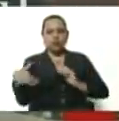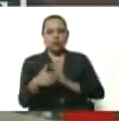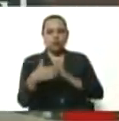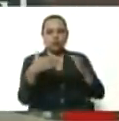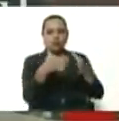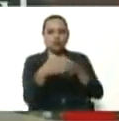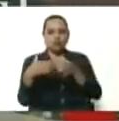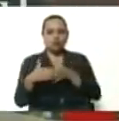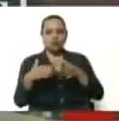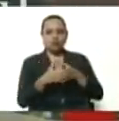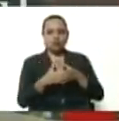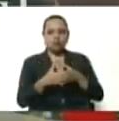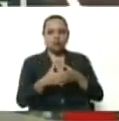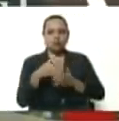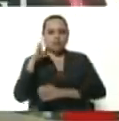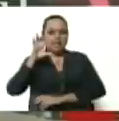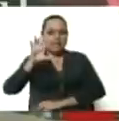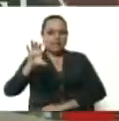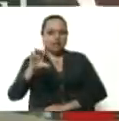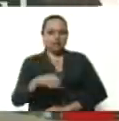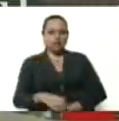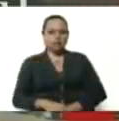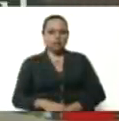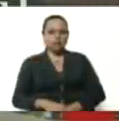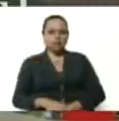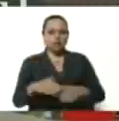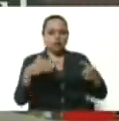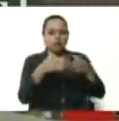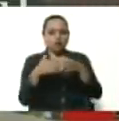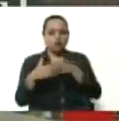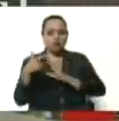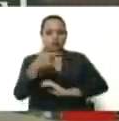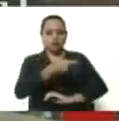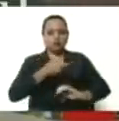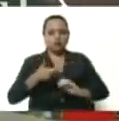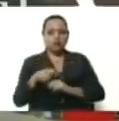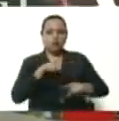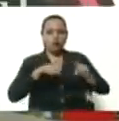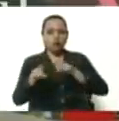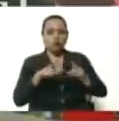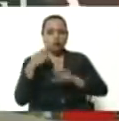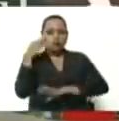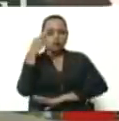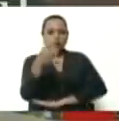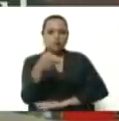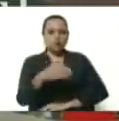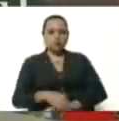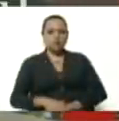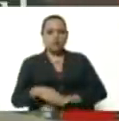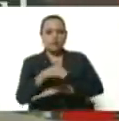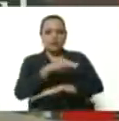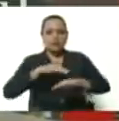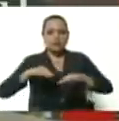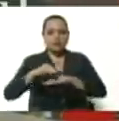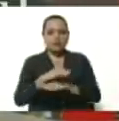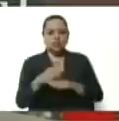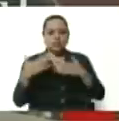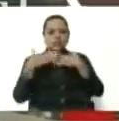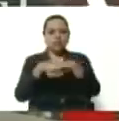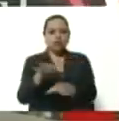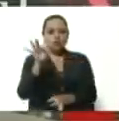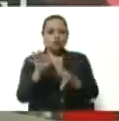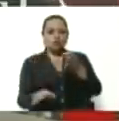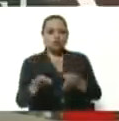entes del Estado y los órganos del Estado. Coordinación directa con el Ministerio del Poder Popular, Interior, Justicia y